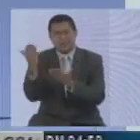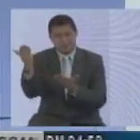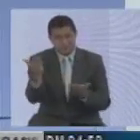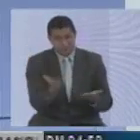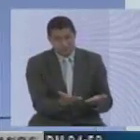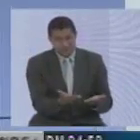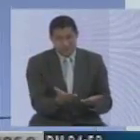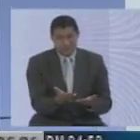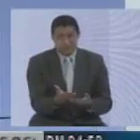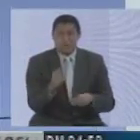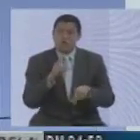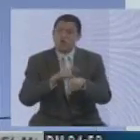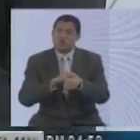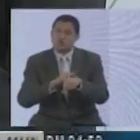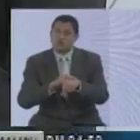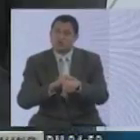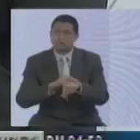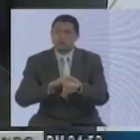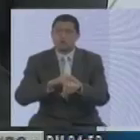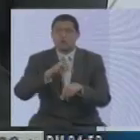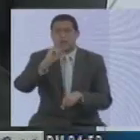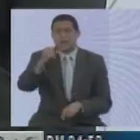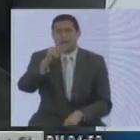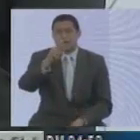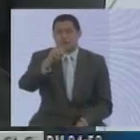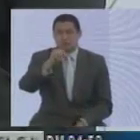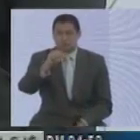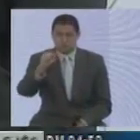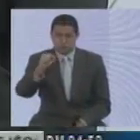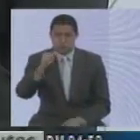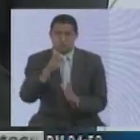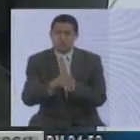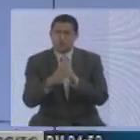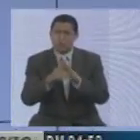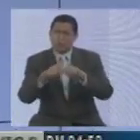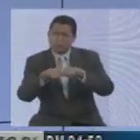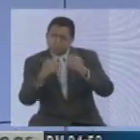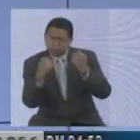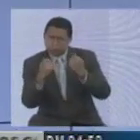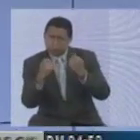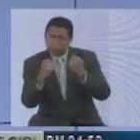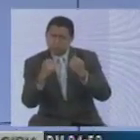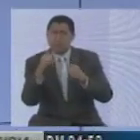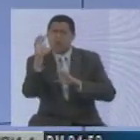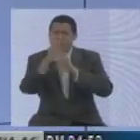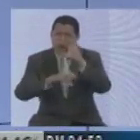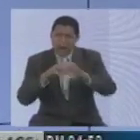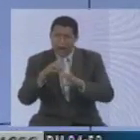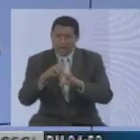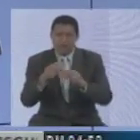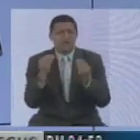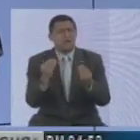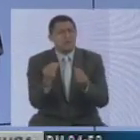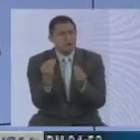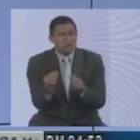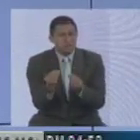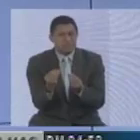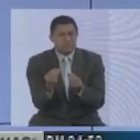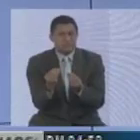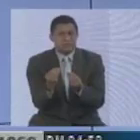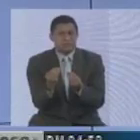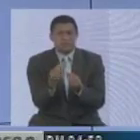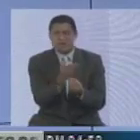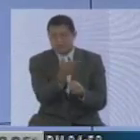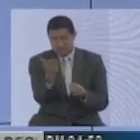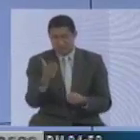conversamos con el doctor jesús moreno veterinario acerca de las lesiones en nuestras mascotas y qué debemos hacer cuando una de